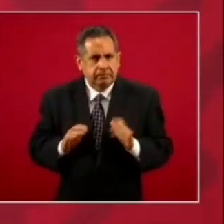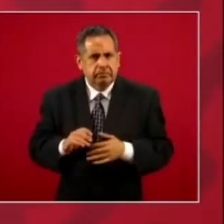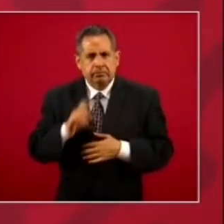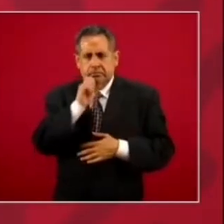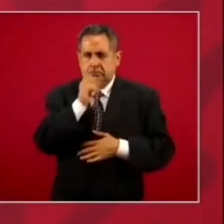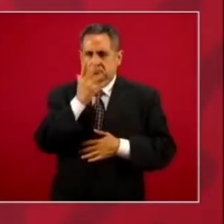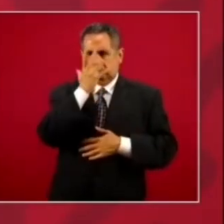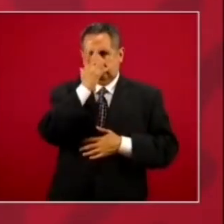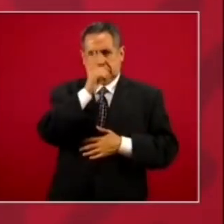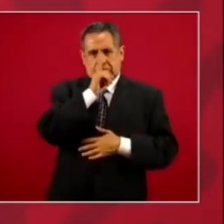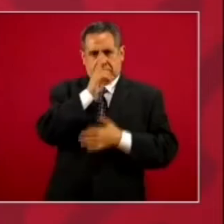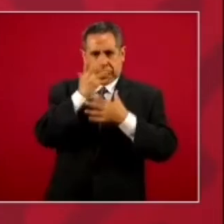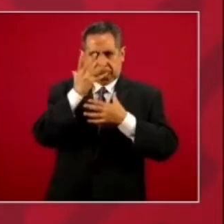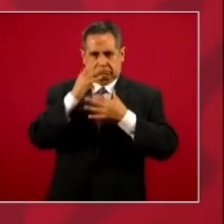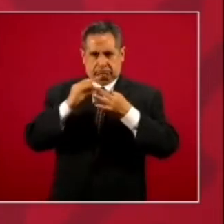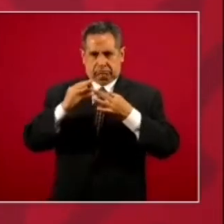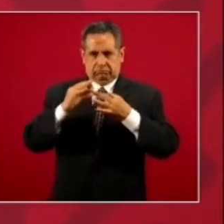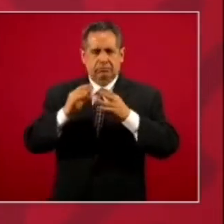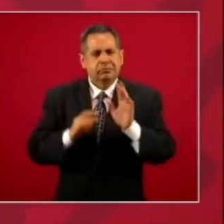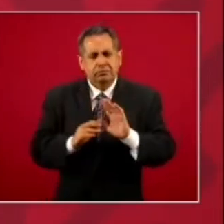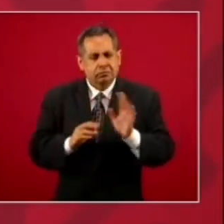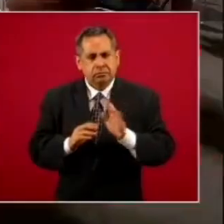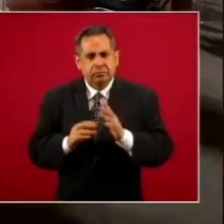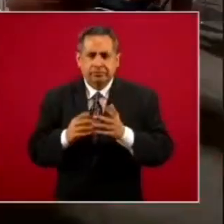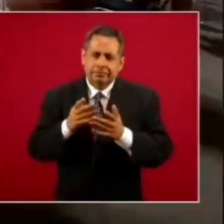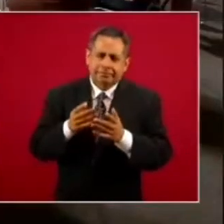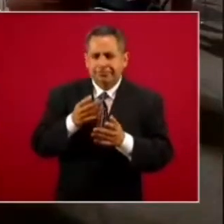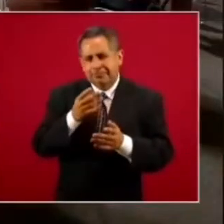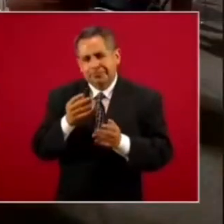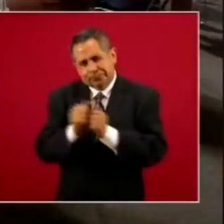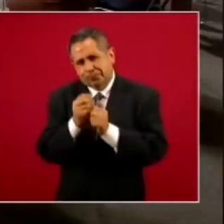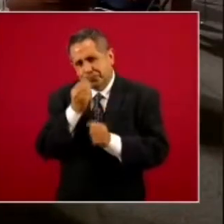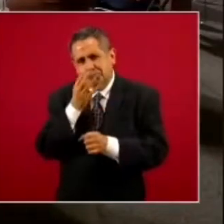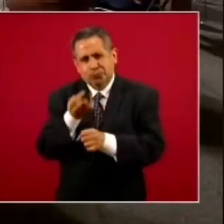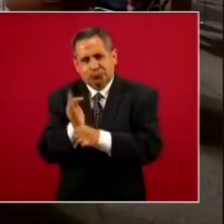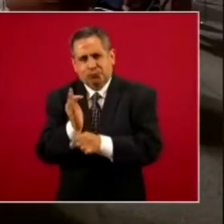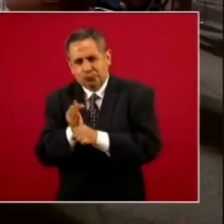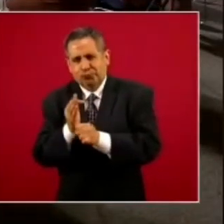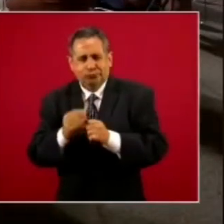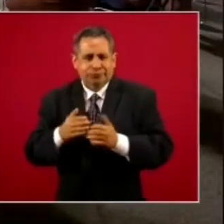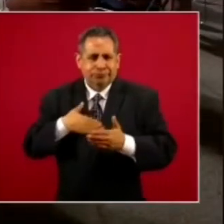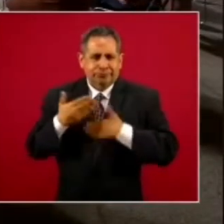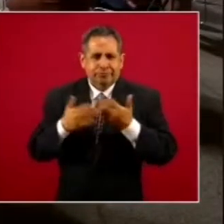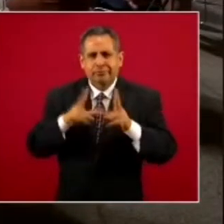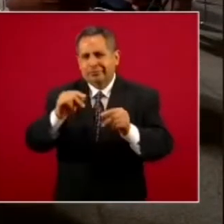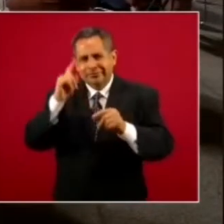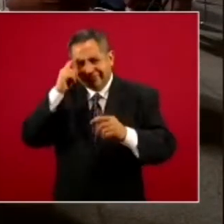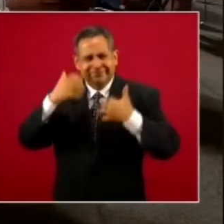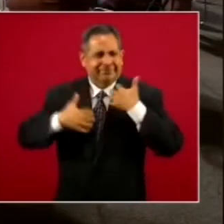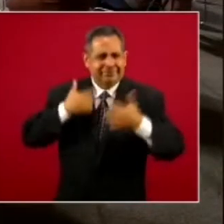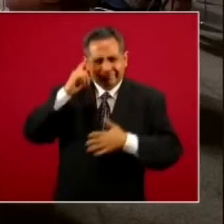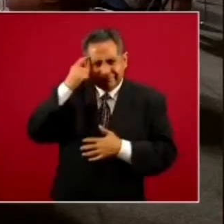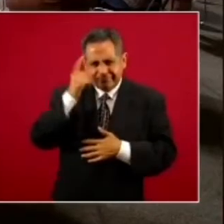tampoco tan serios, ¿no? Sino también con sentido del humor, no enojarnos